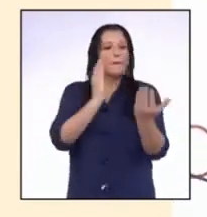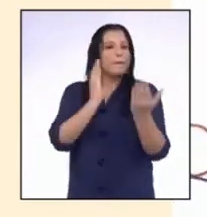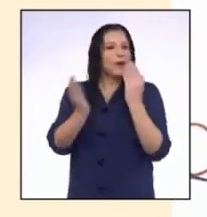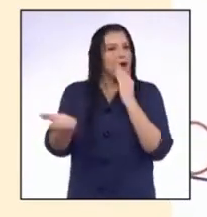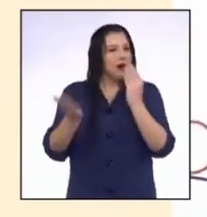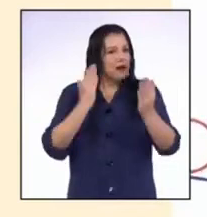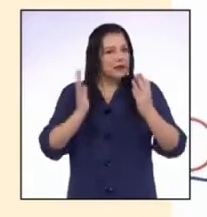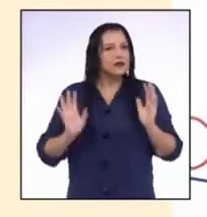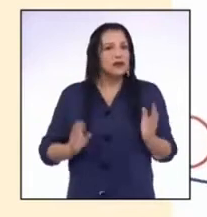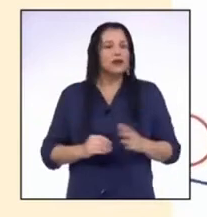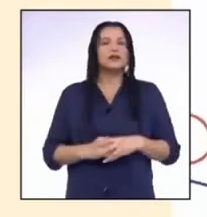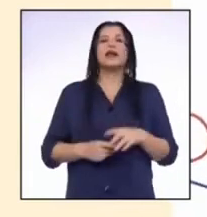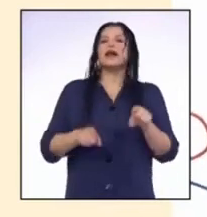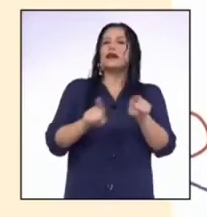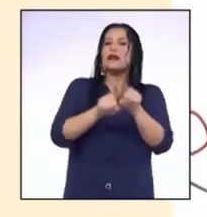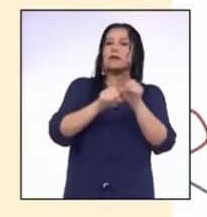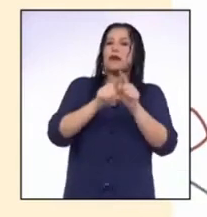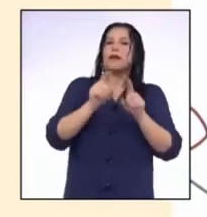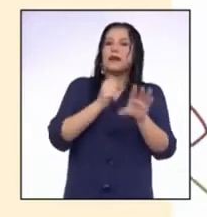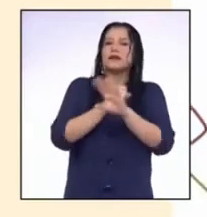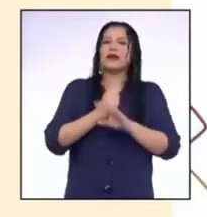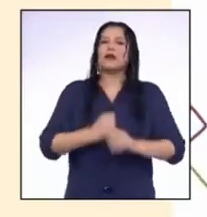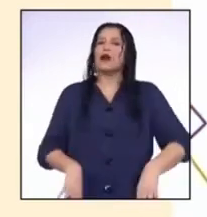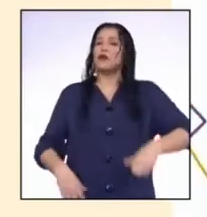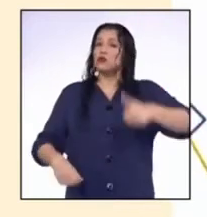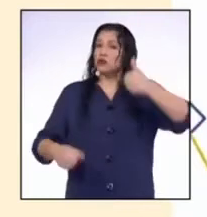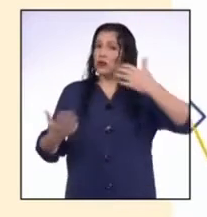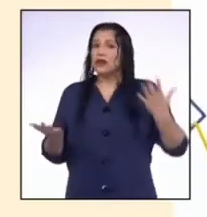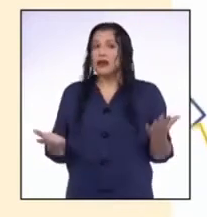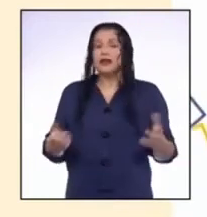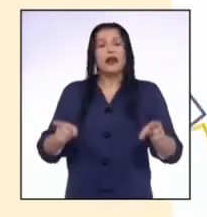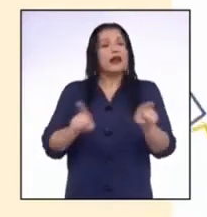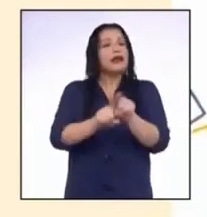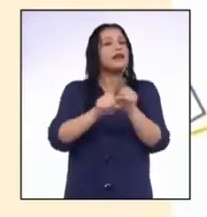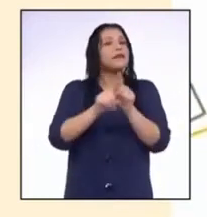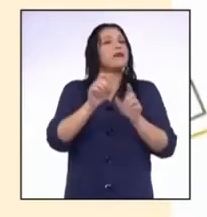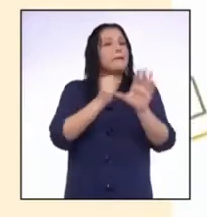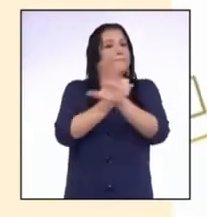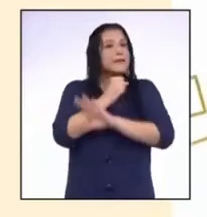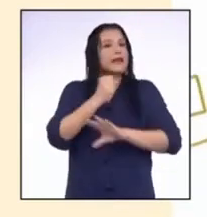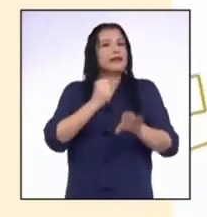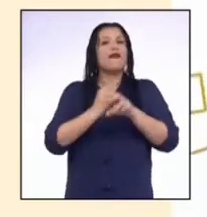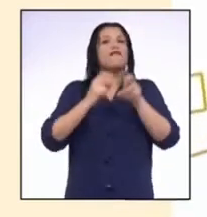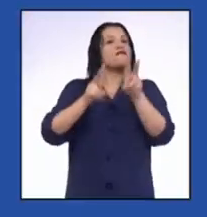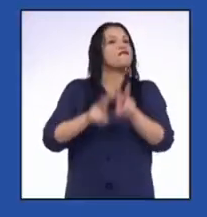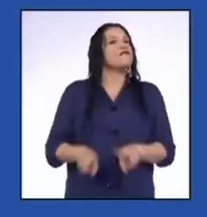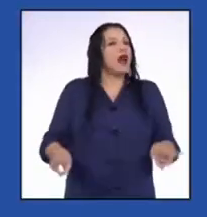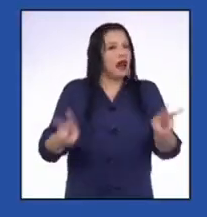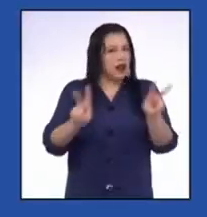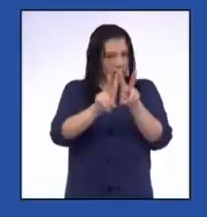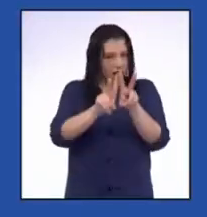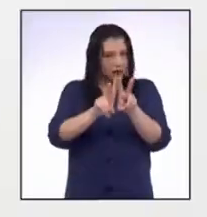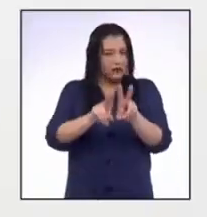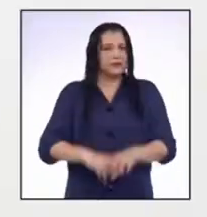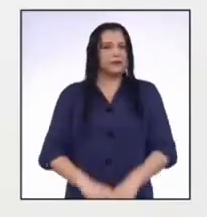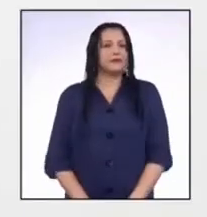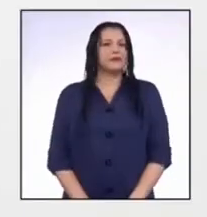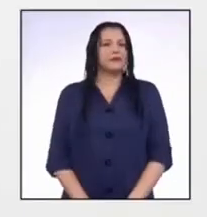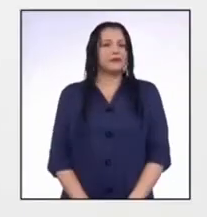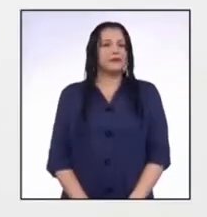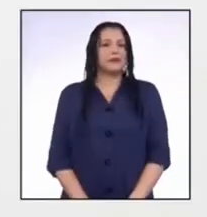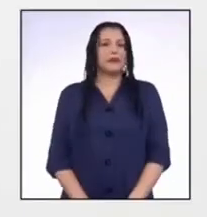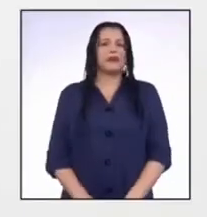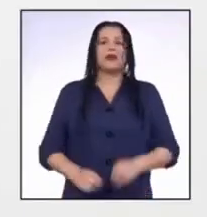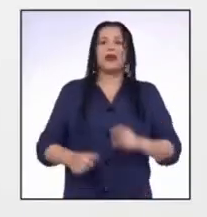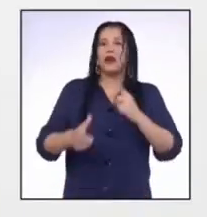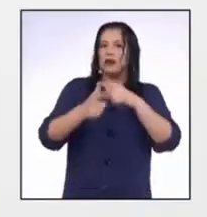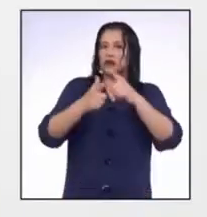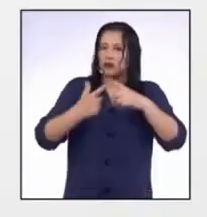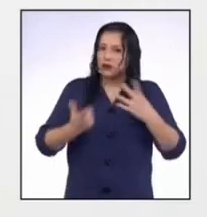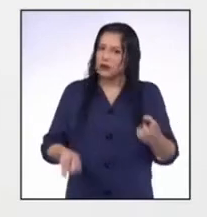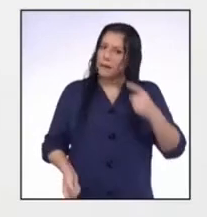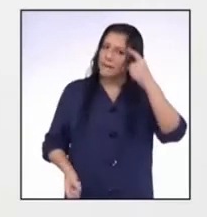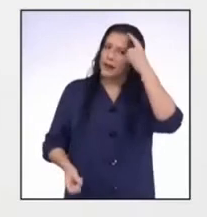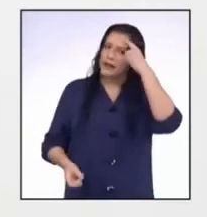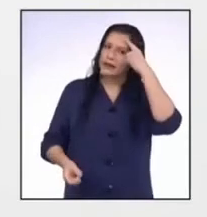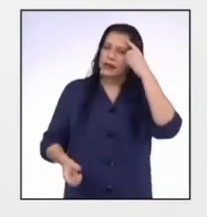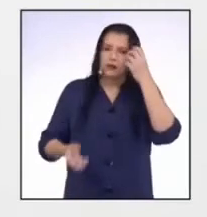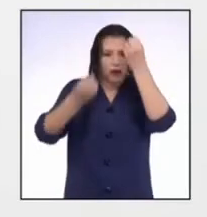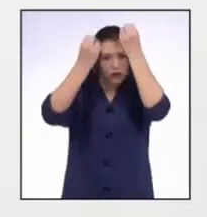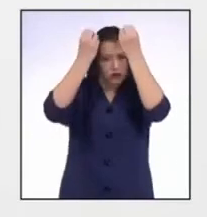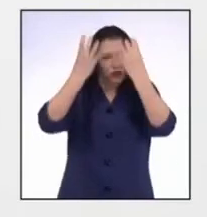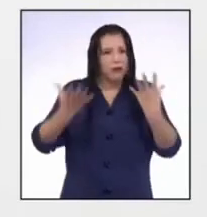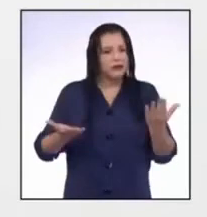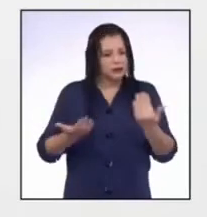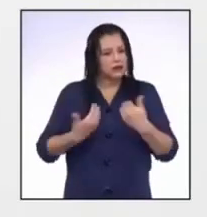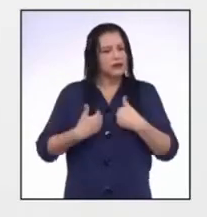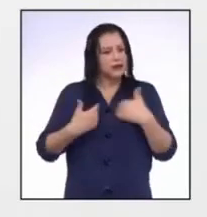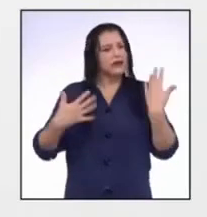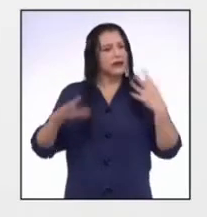comparaciones, basados en autoridad y basados en valores. Entonces, considerando la